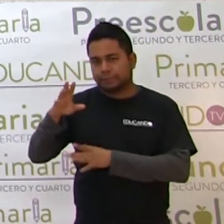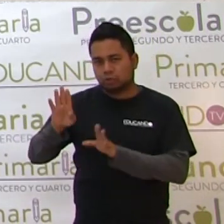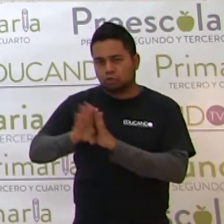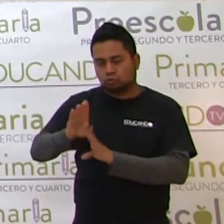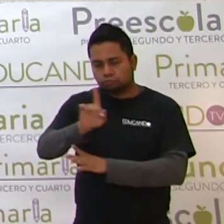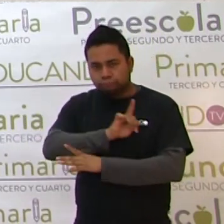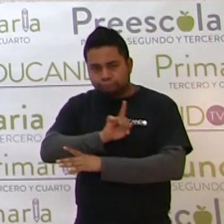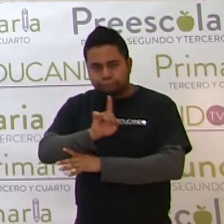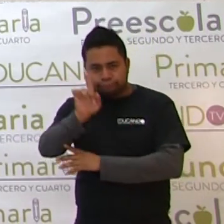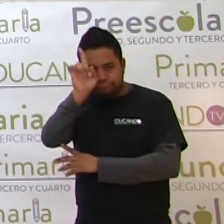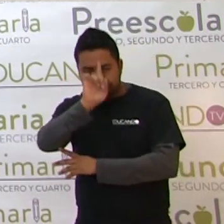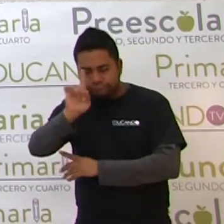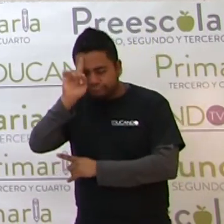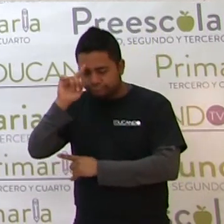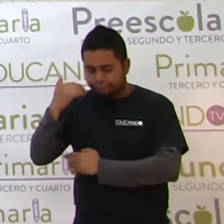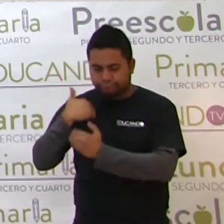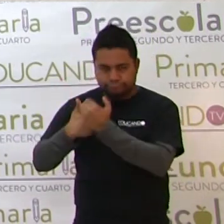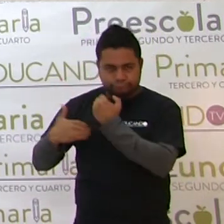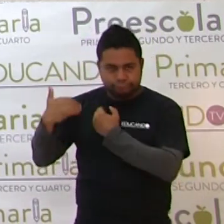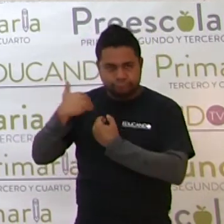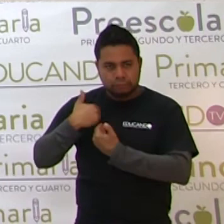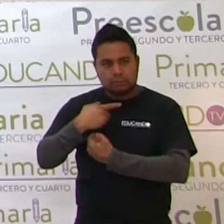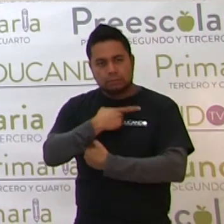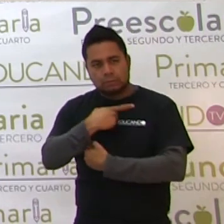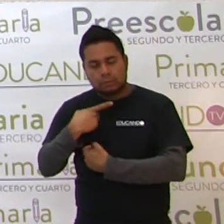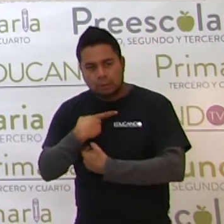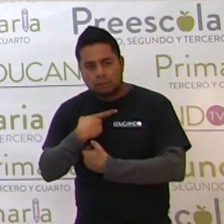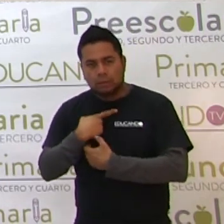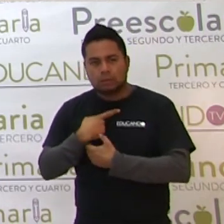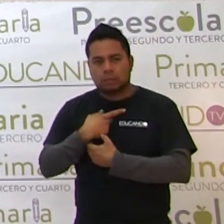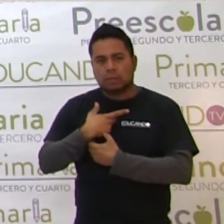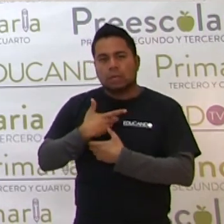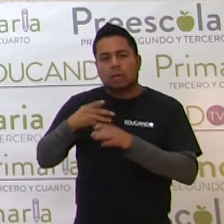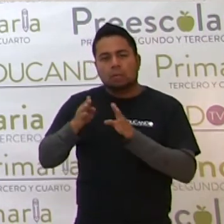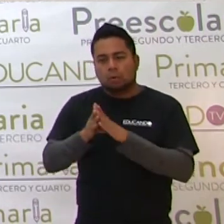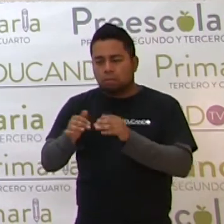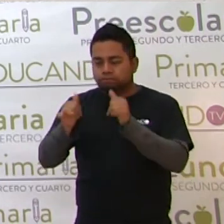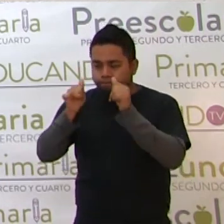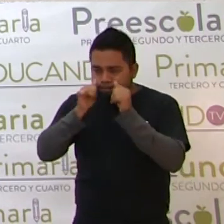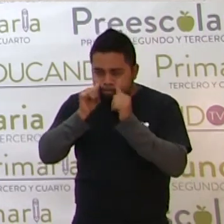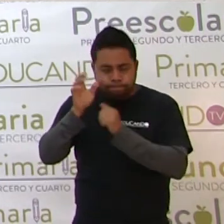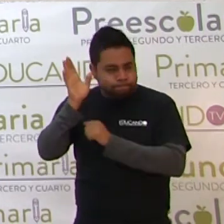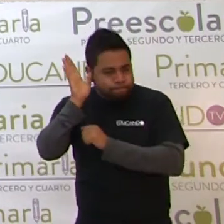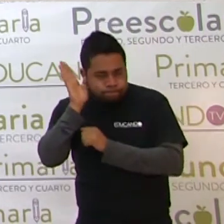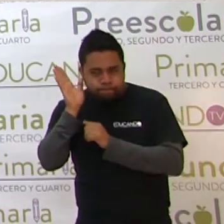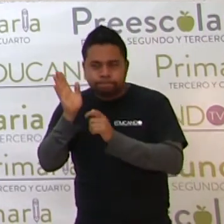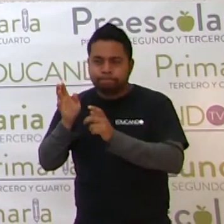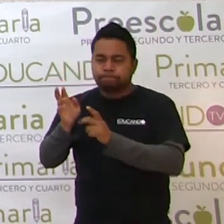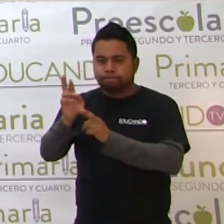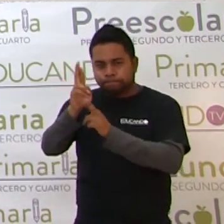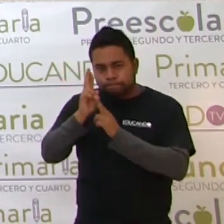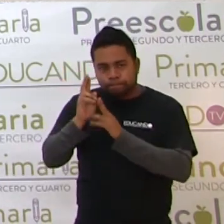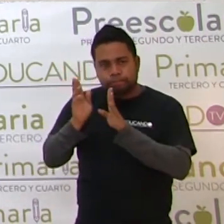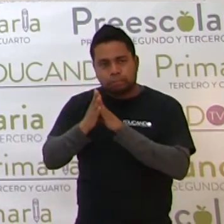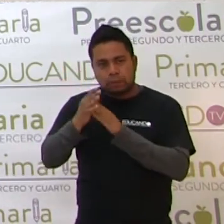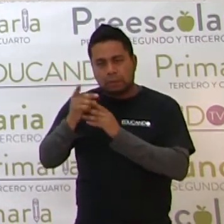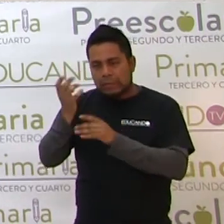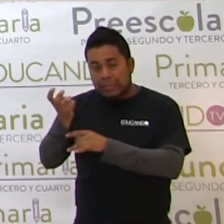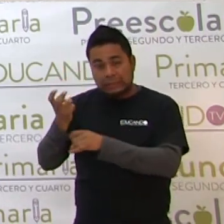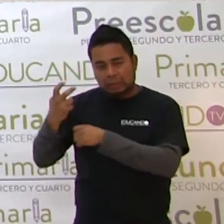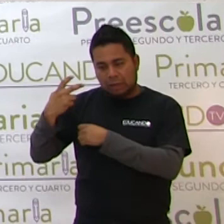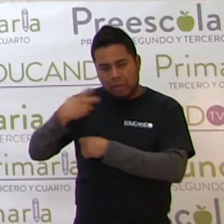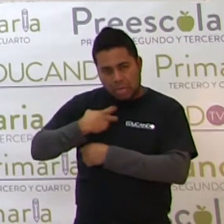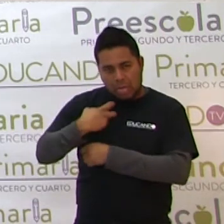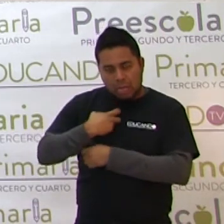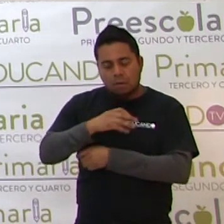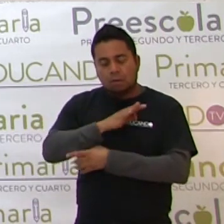observaciones. Aprendamos a visualizar, a escuchar y a ver, a recibir esa información que